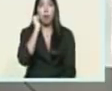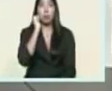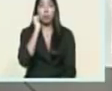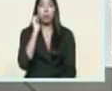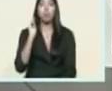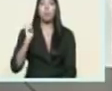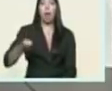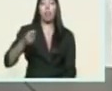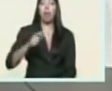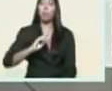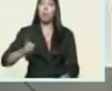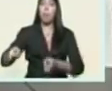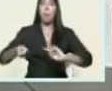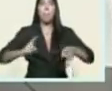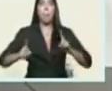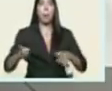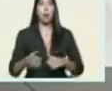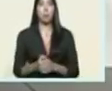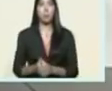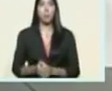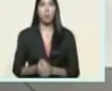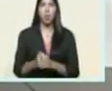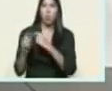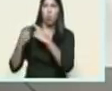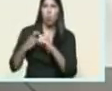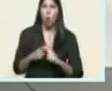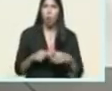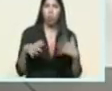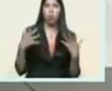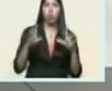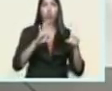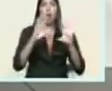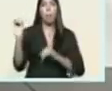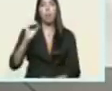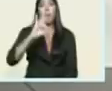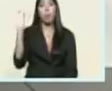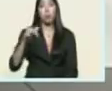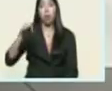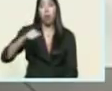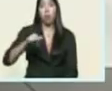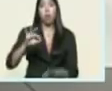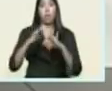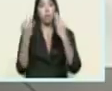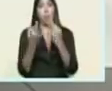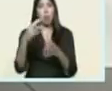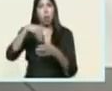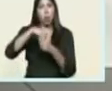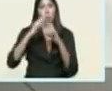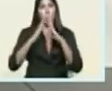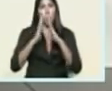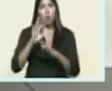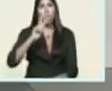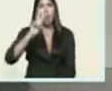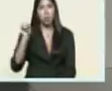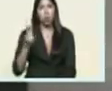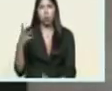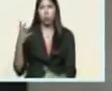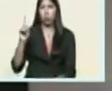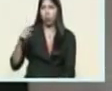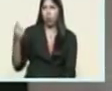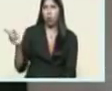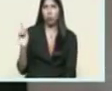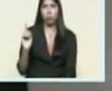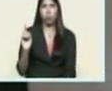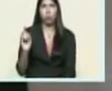jefa. ¿Cuántos serán las jefas de familia? 90% en el hogar venezolano. Llegará, ¿verdad?